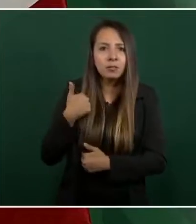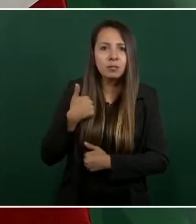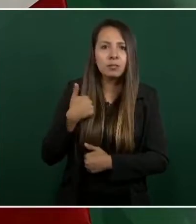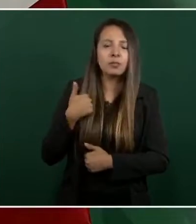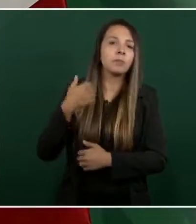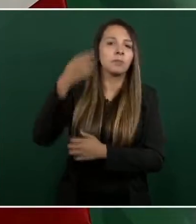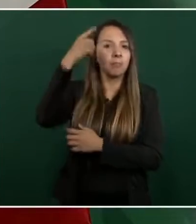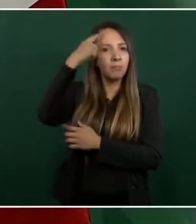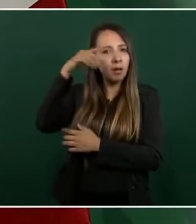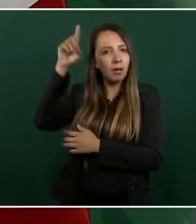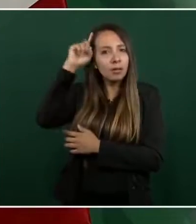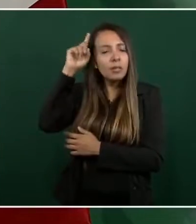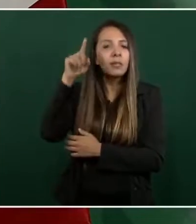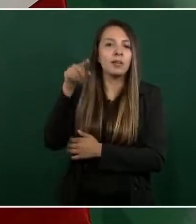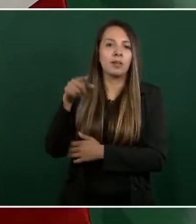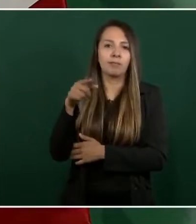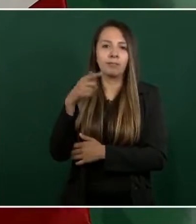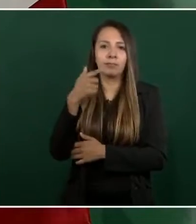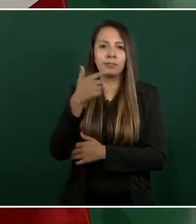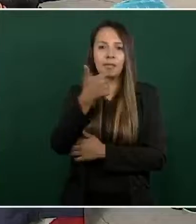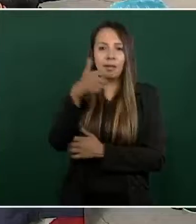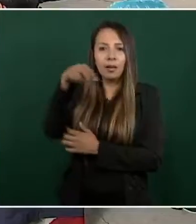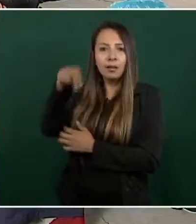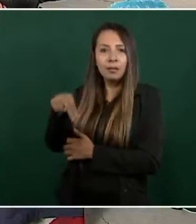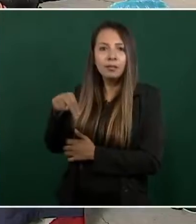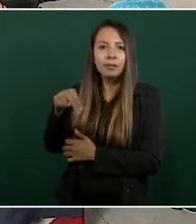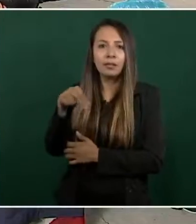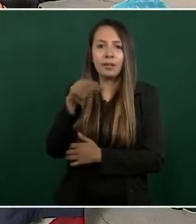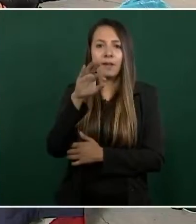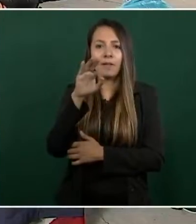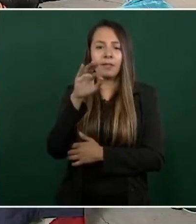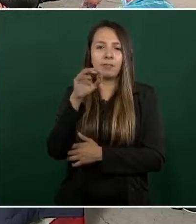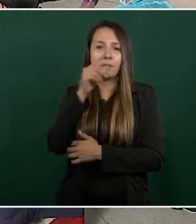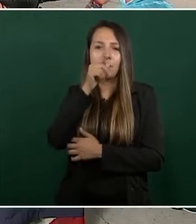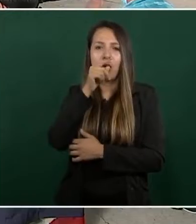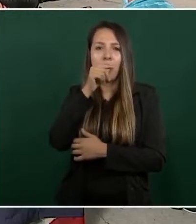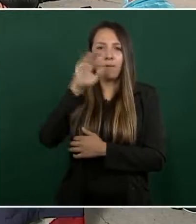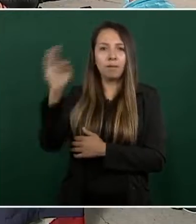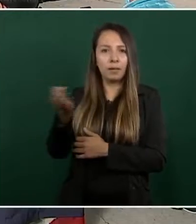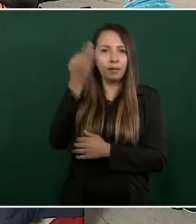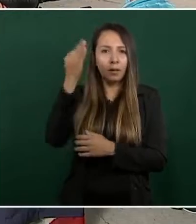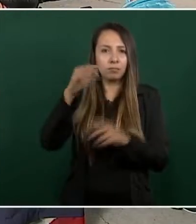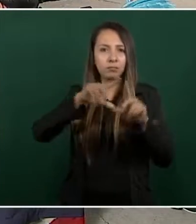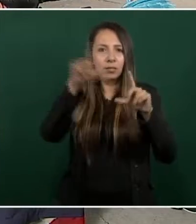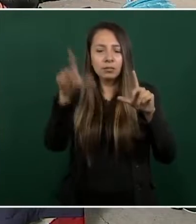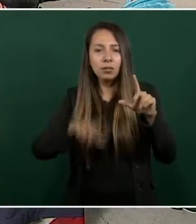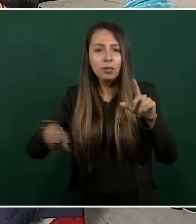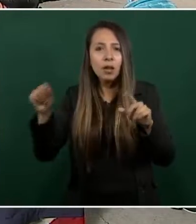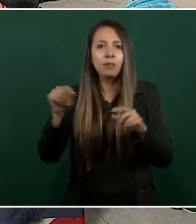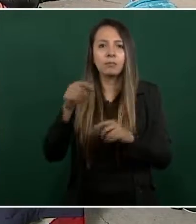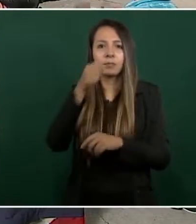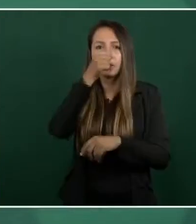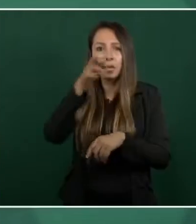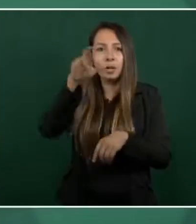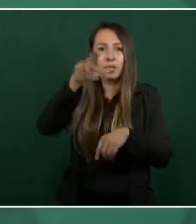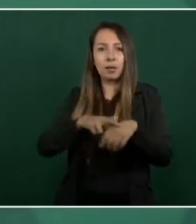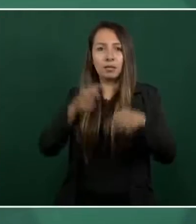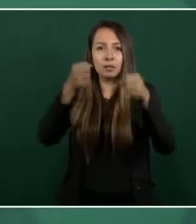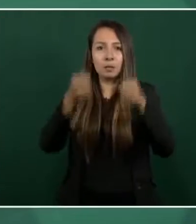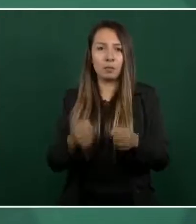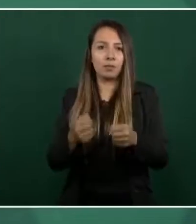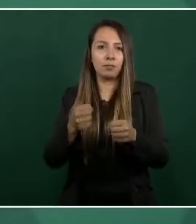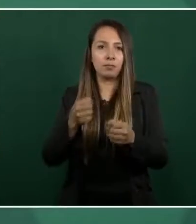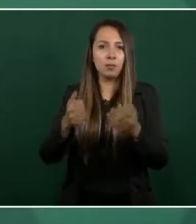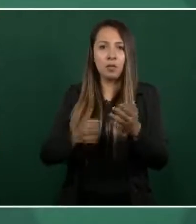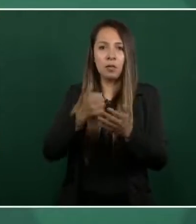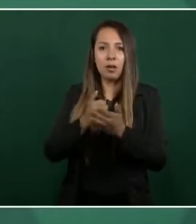Guardia Nacional, la Fiscalía General de la República, la Fiscalía General del Estado, las Secretarías de Seguridad Ciudadana